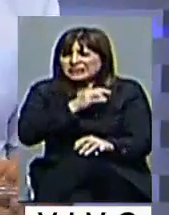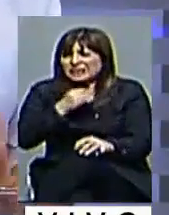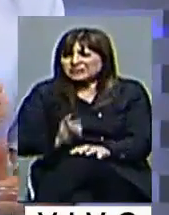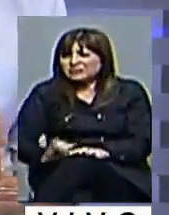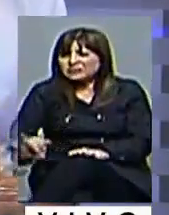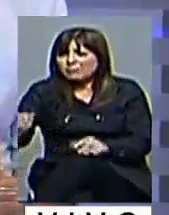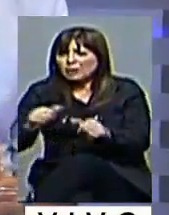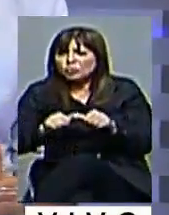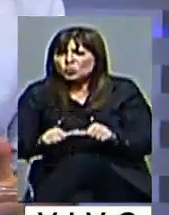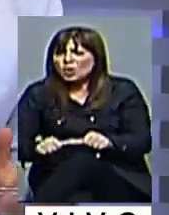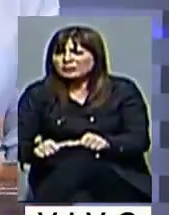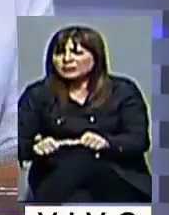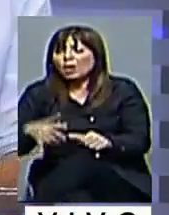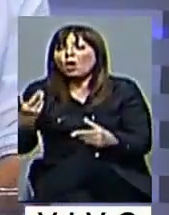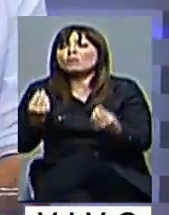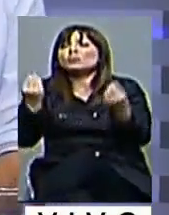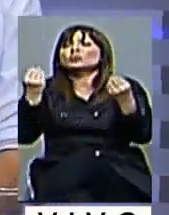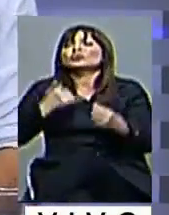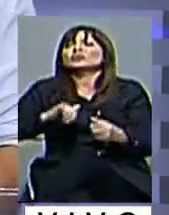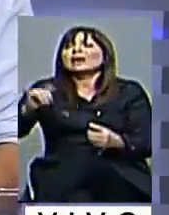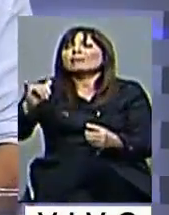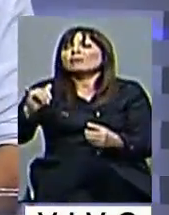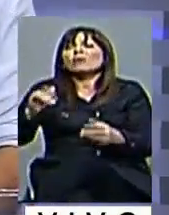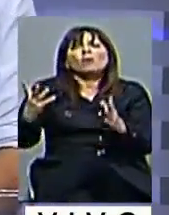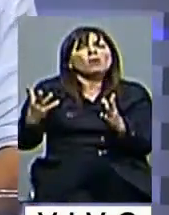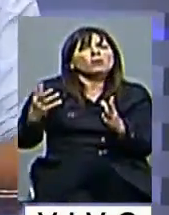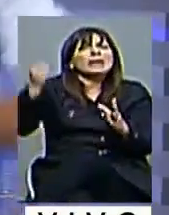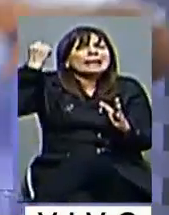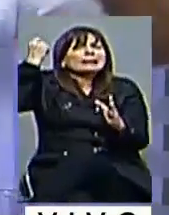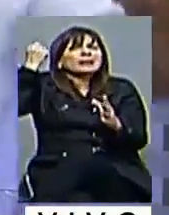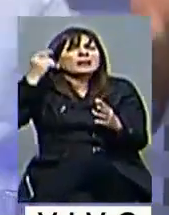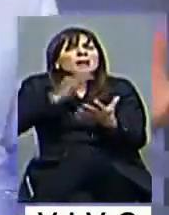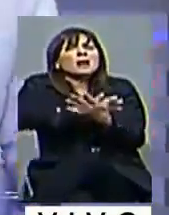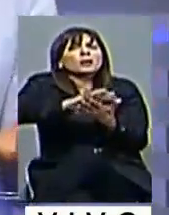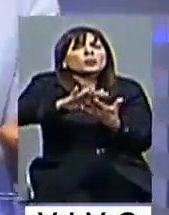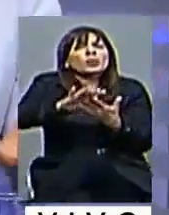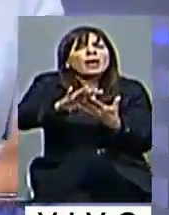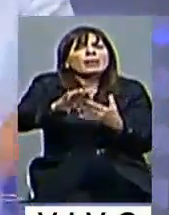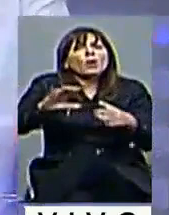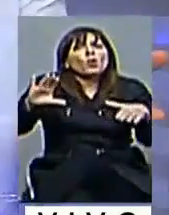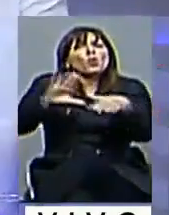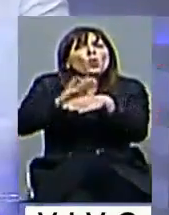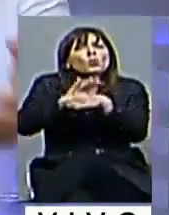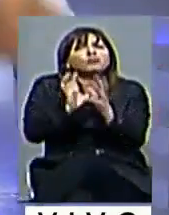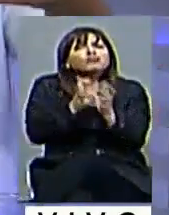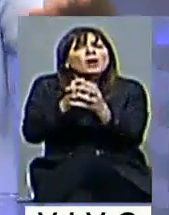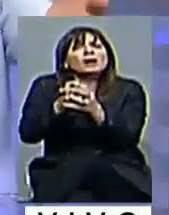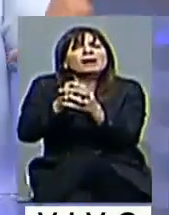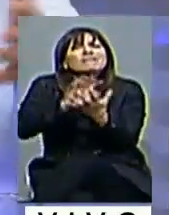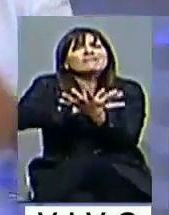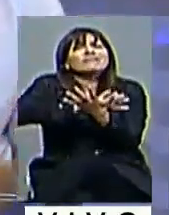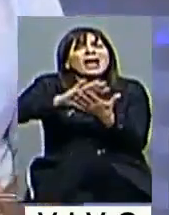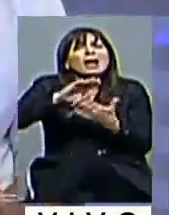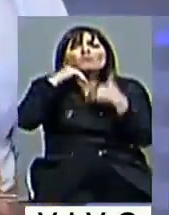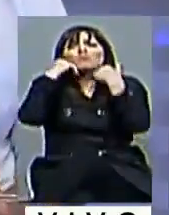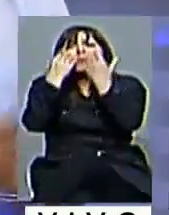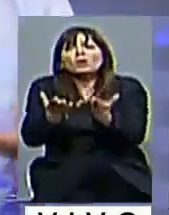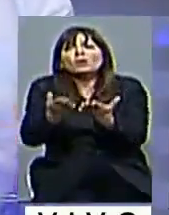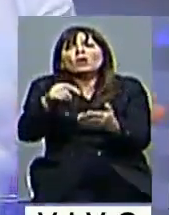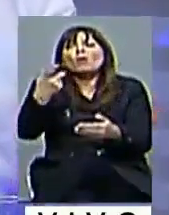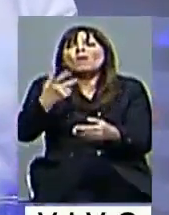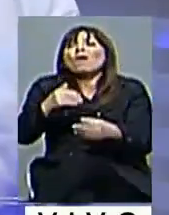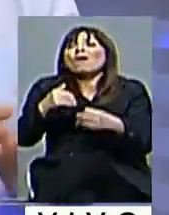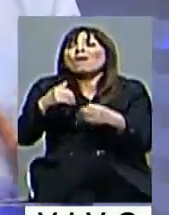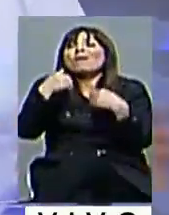o por mucho tiempo, a entender gratuidad como un conjunto, un sistema de becas, por ejemplo, que también es gratuidad y que se le otorga... la gente